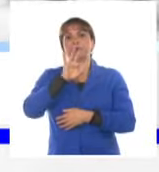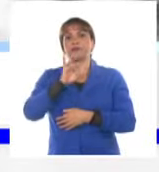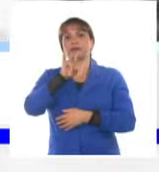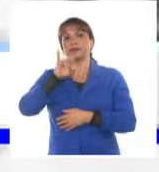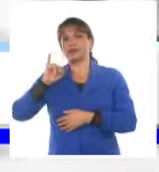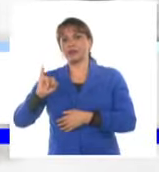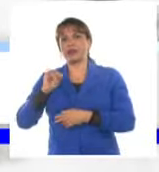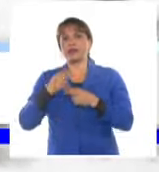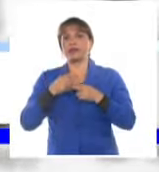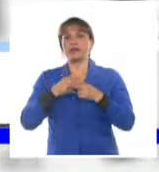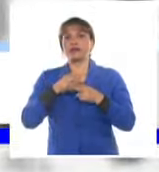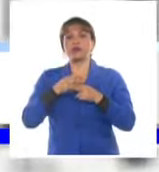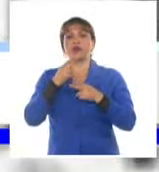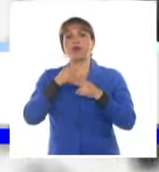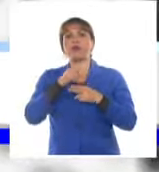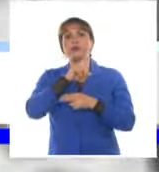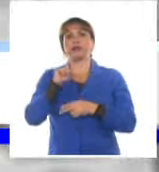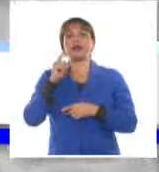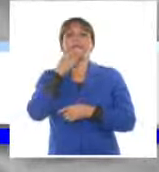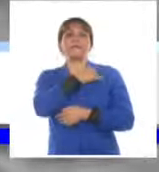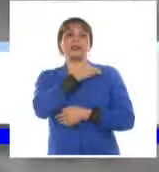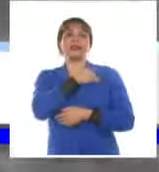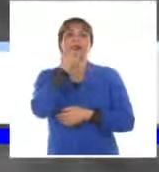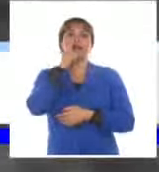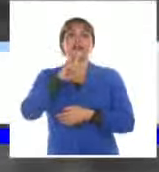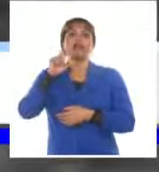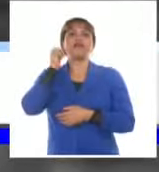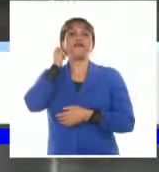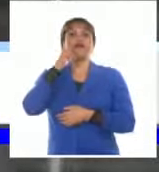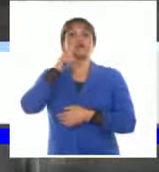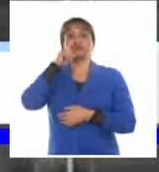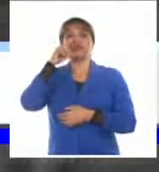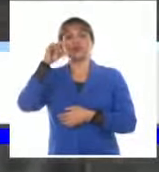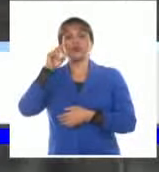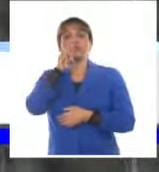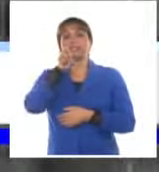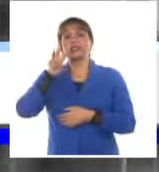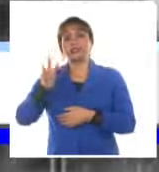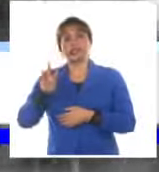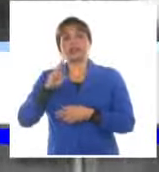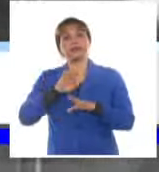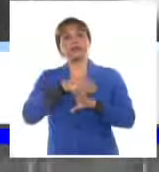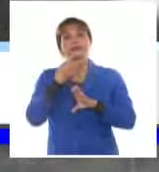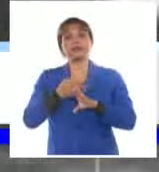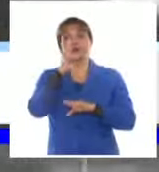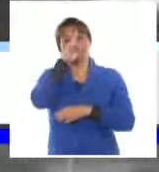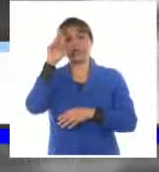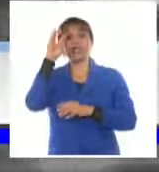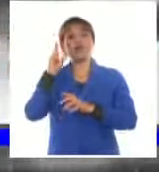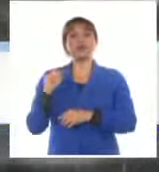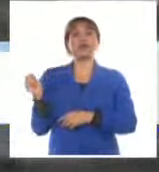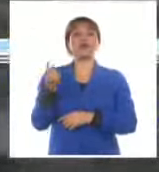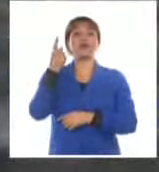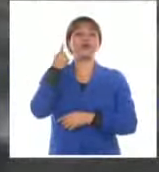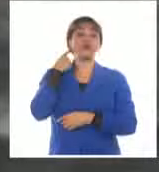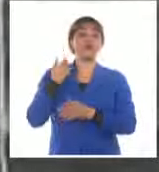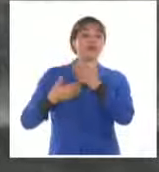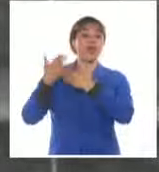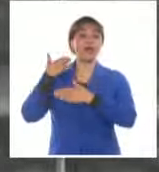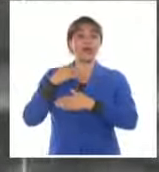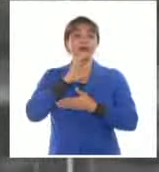el nombre de Hospital Militar Alfonso XIII. Después fue Hospital Militar y Municipal número 1 en los tiempos en que los